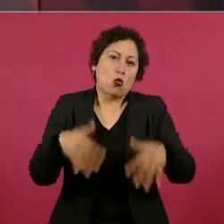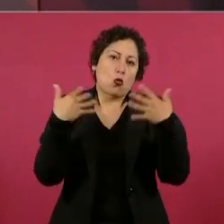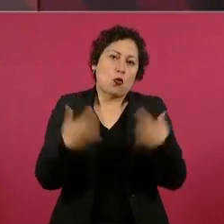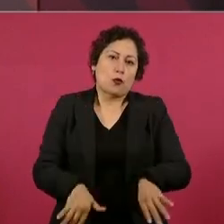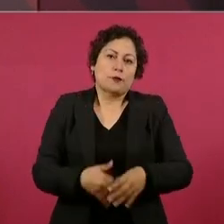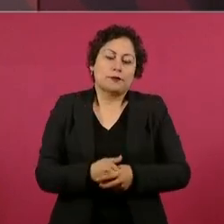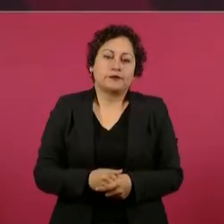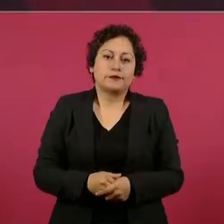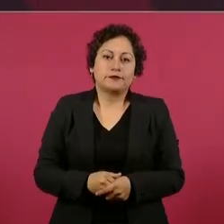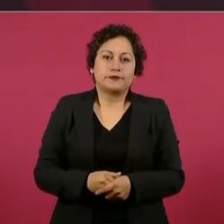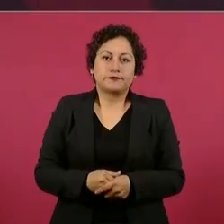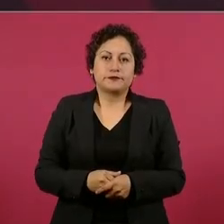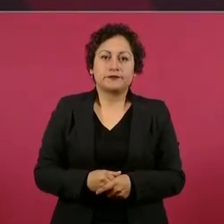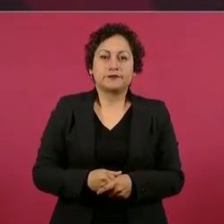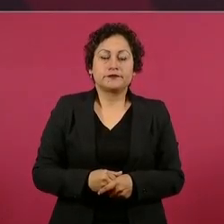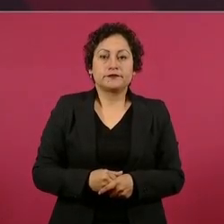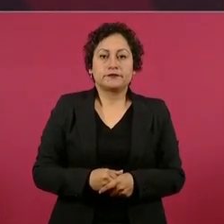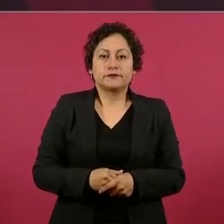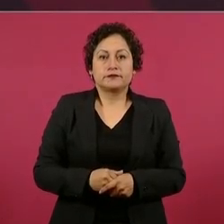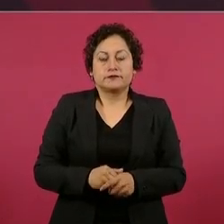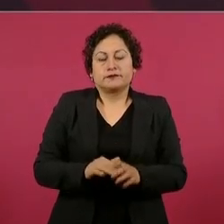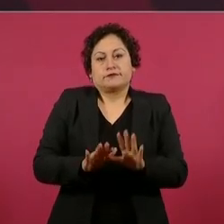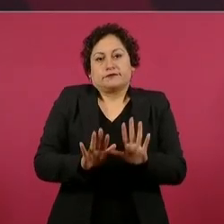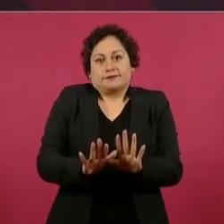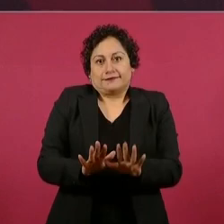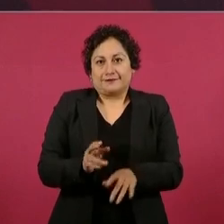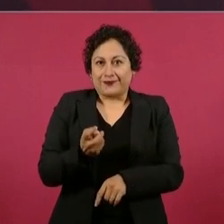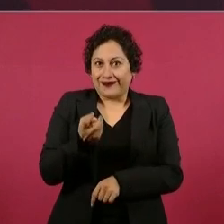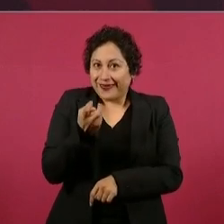Y además, muchos empleos,